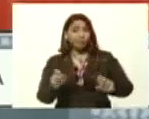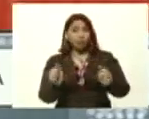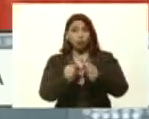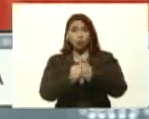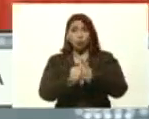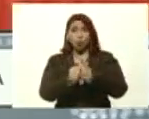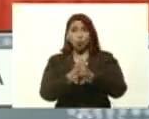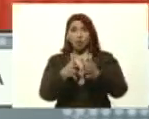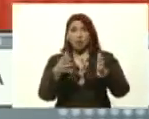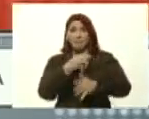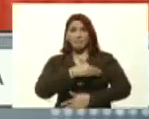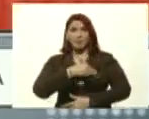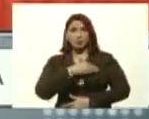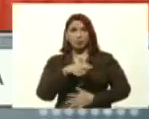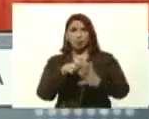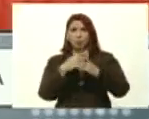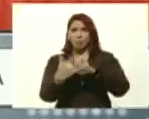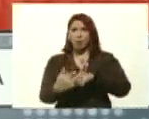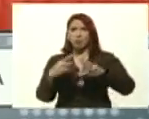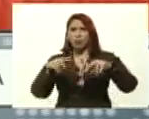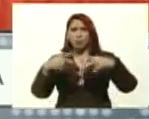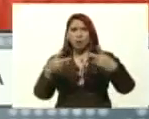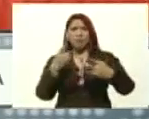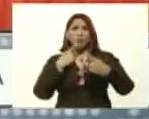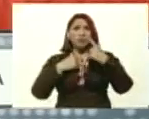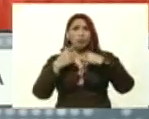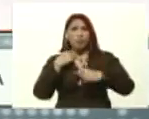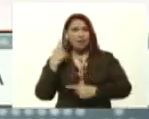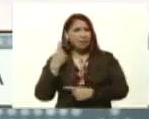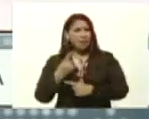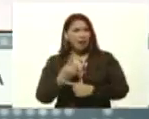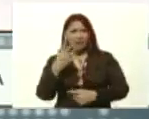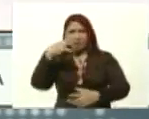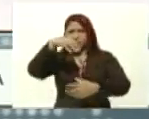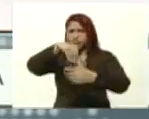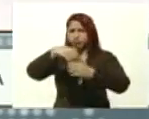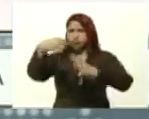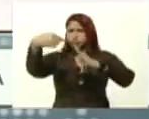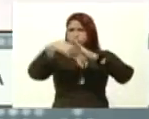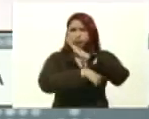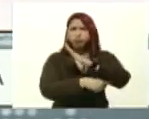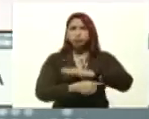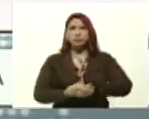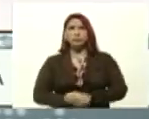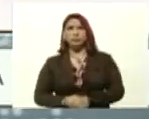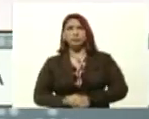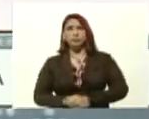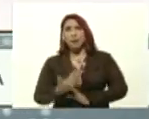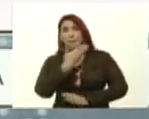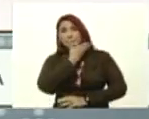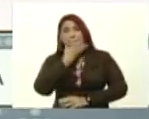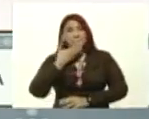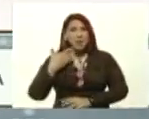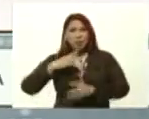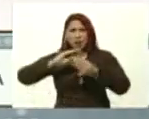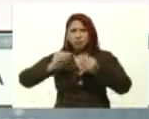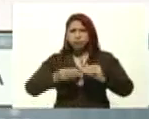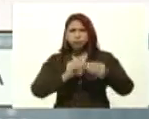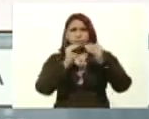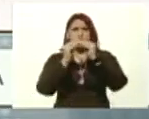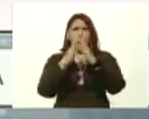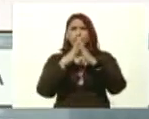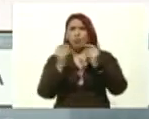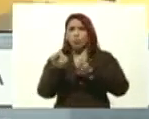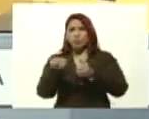Barrio Nuevo, Barrio Tricolor. Tenemos que meternos a profundidad a mejorar y recuperar todos